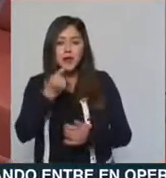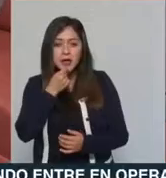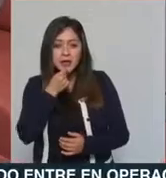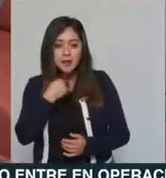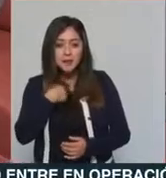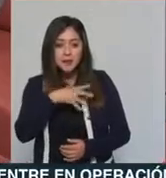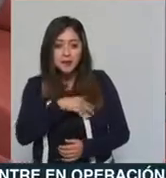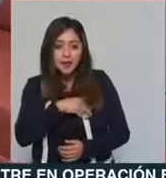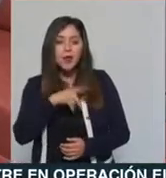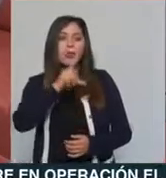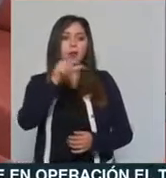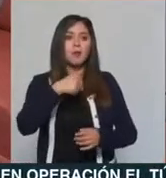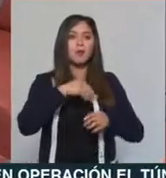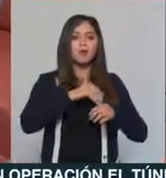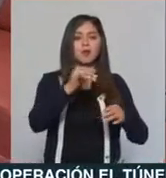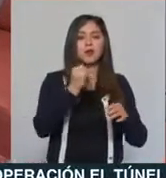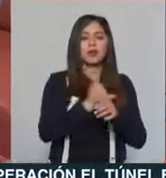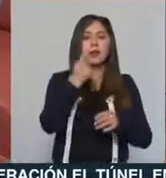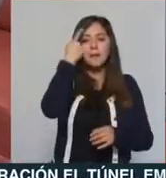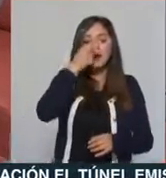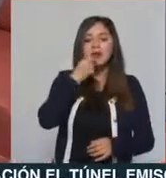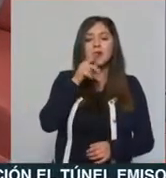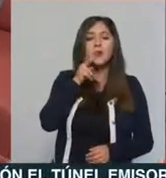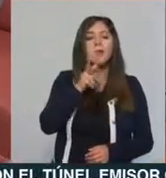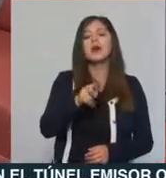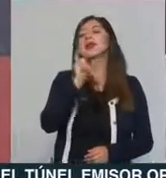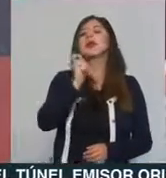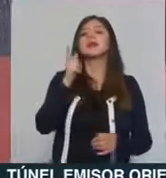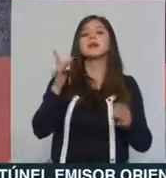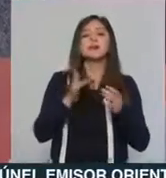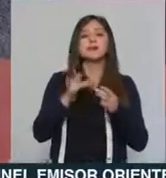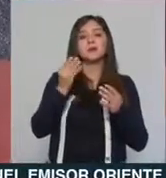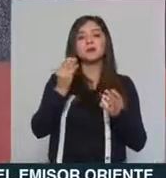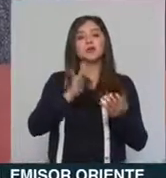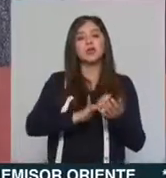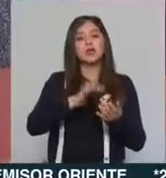que veamos su reacción y bueno, pues ahí está, te seguimos en tus redes sociales. Claro que sí. Muchísimas gracias por Muchísimas habernos gracias a acompañado. Gracias,